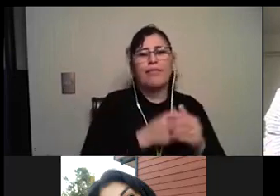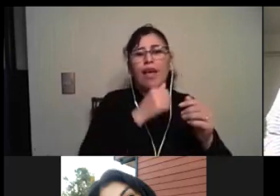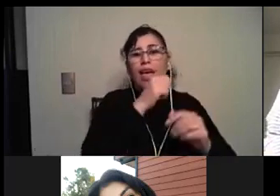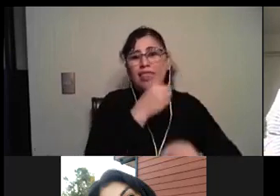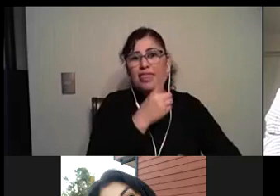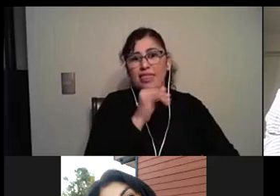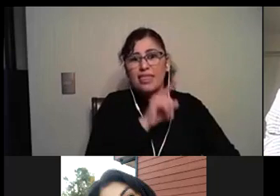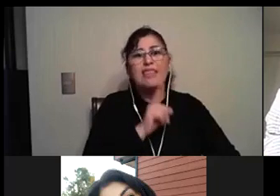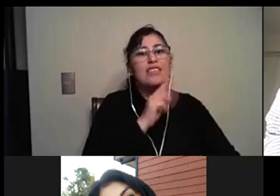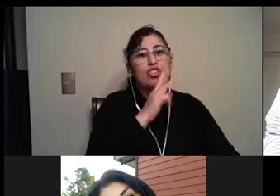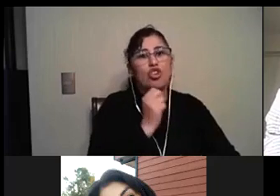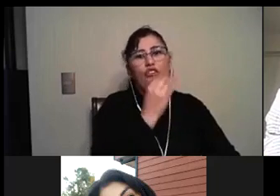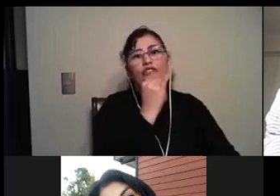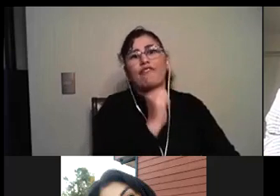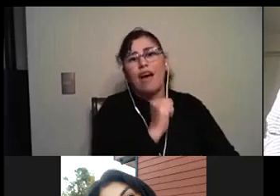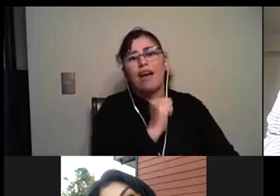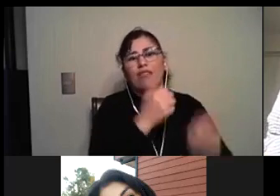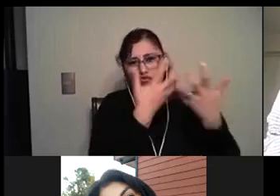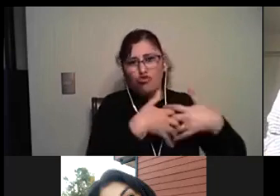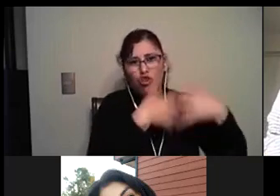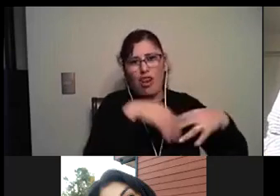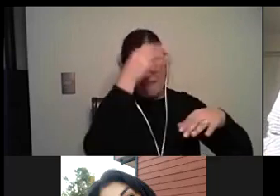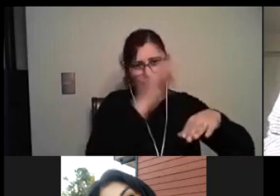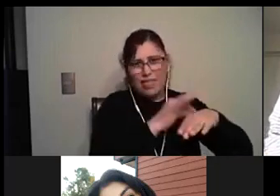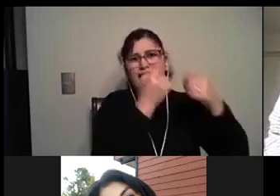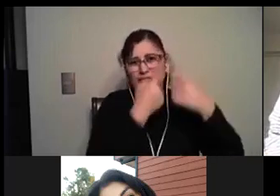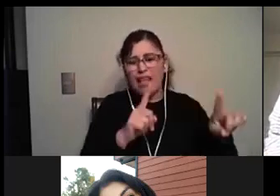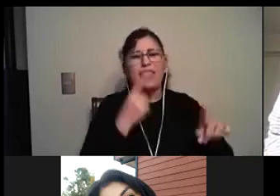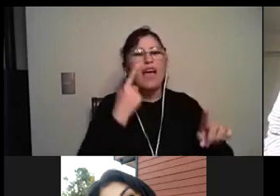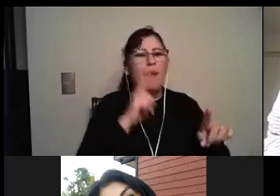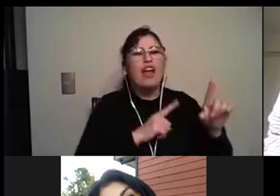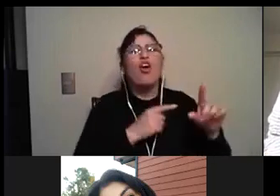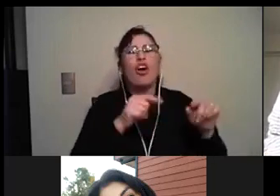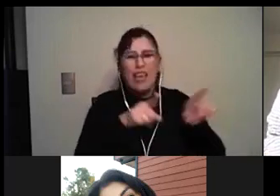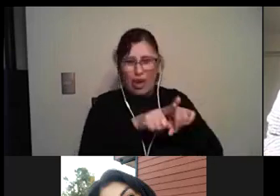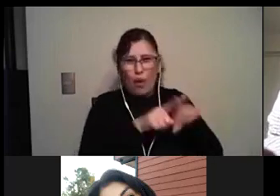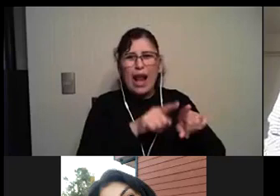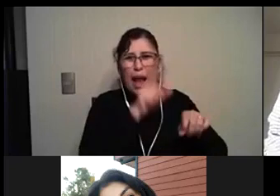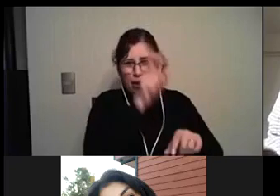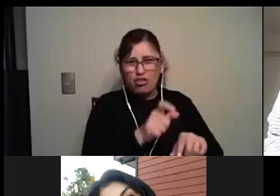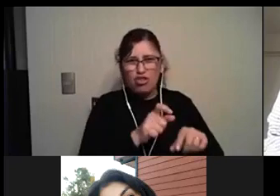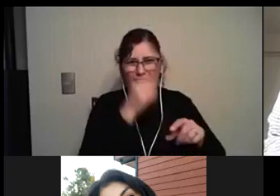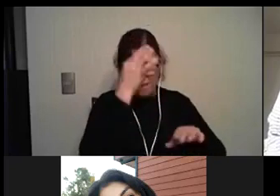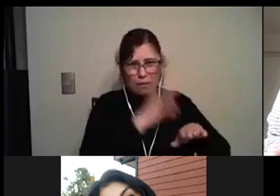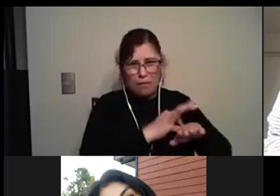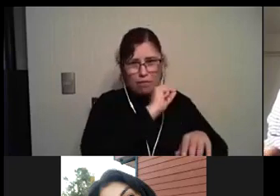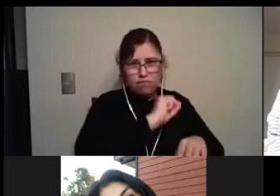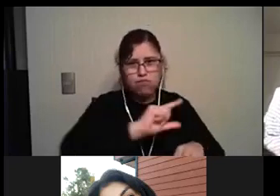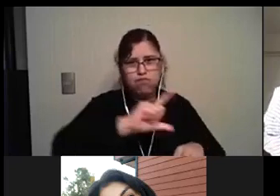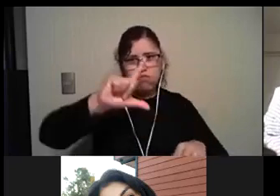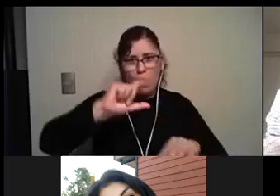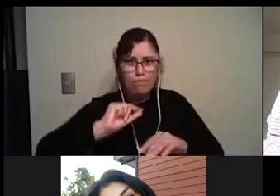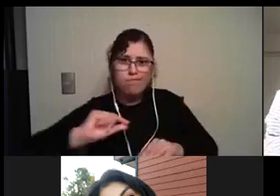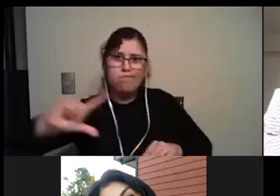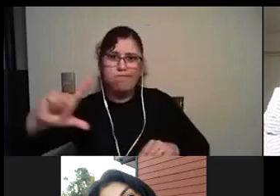¿ya? Ujú. ¿Ya? La diferencia es súper sutil, pero en realidad, buena pregunta, no se compliquen